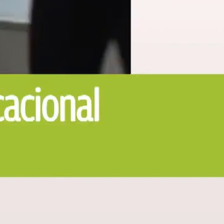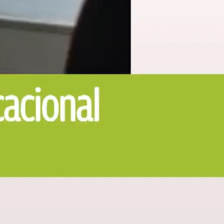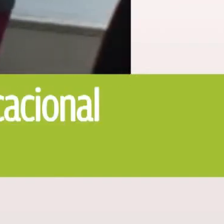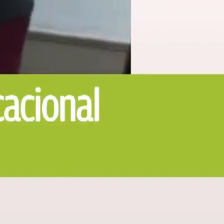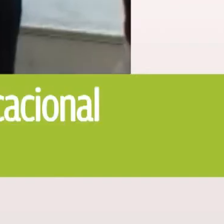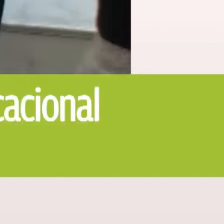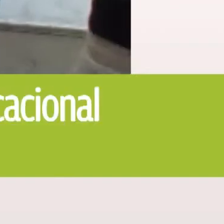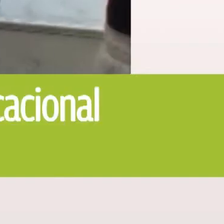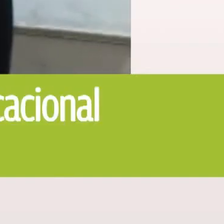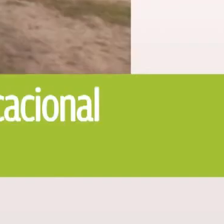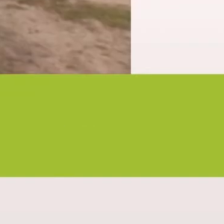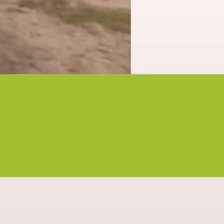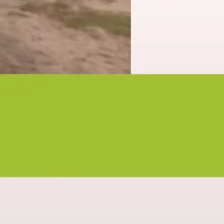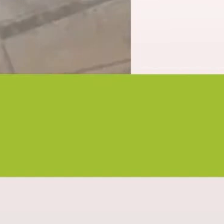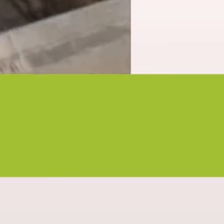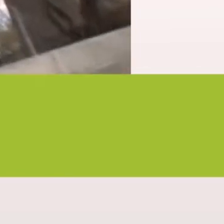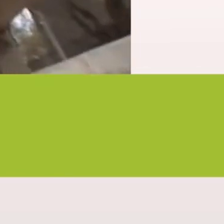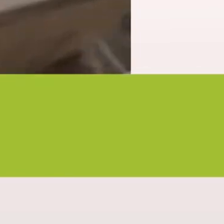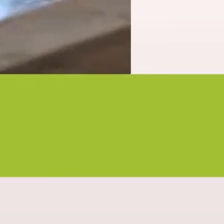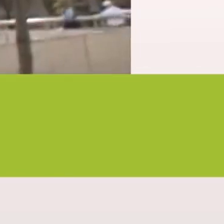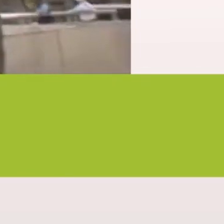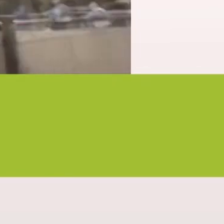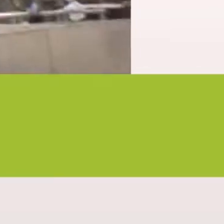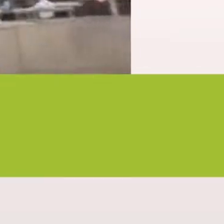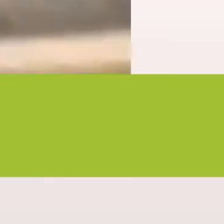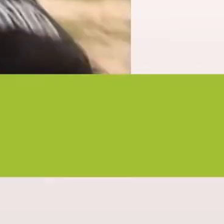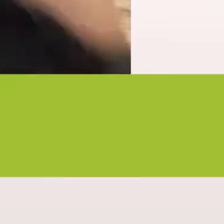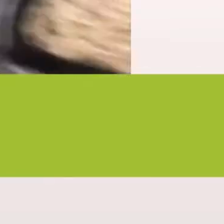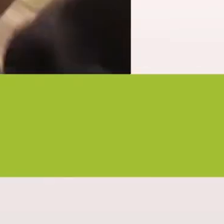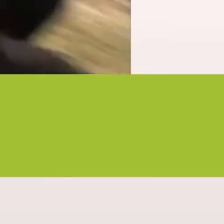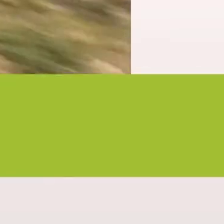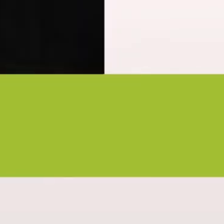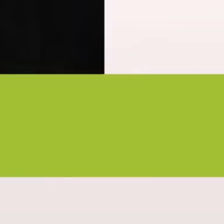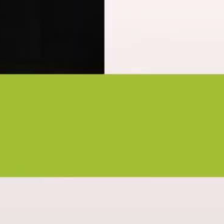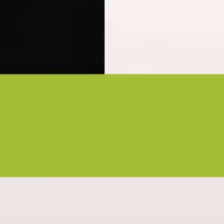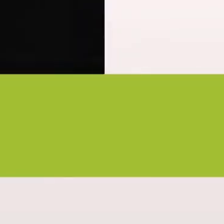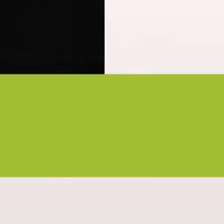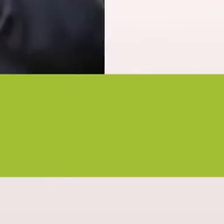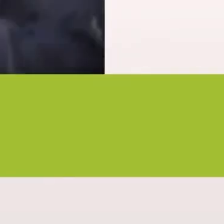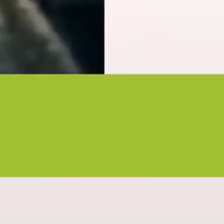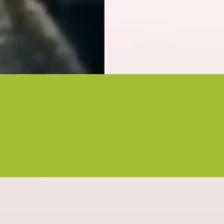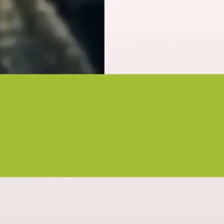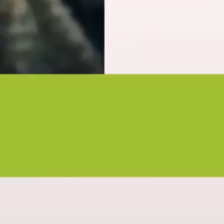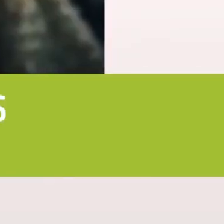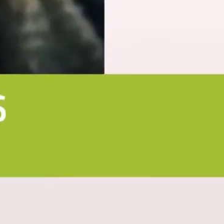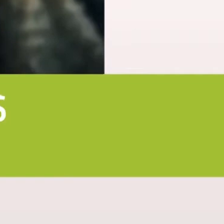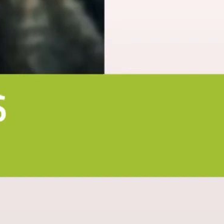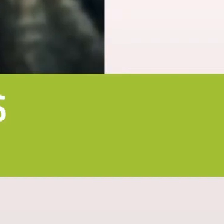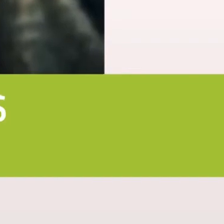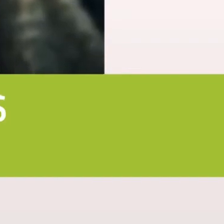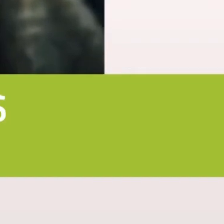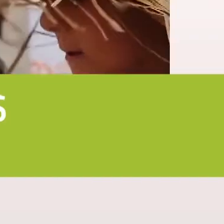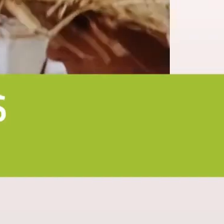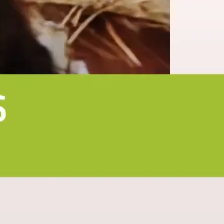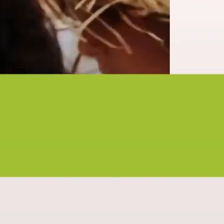Y el proyecto consiste en contribuir huertas orgánicas y mi familia que vive en el asentamiento. La música fue la manera que yo elegí para